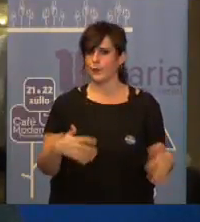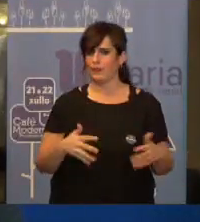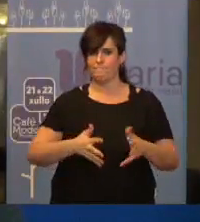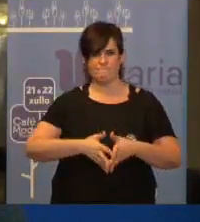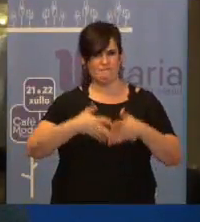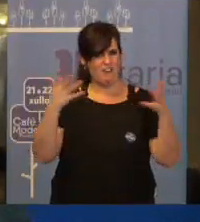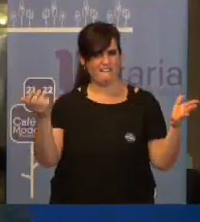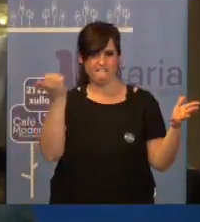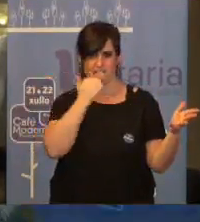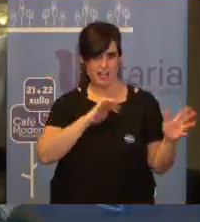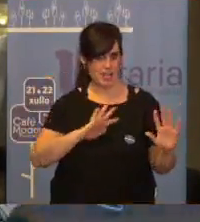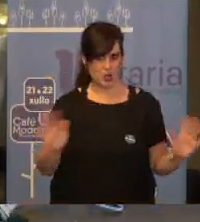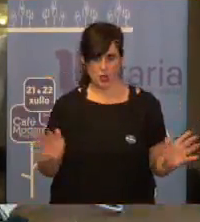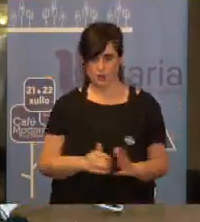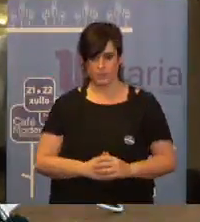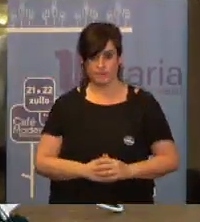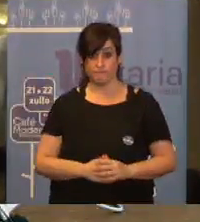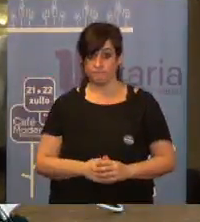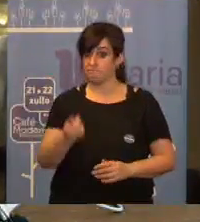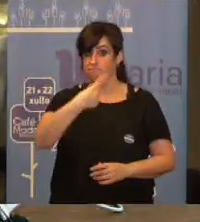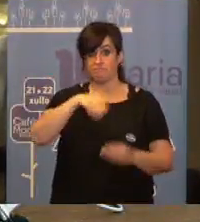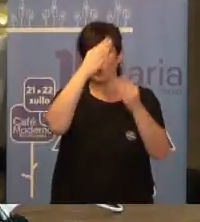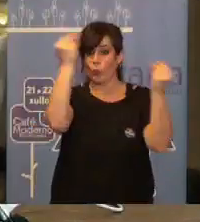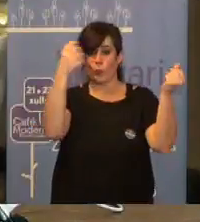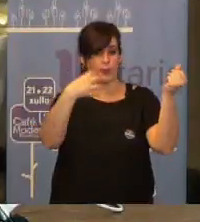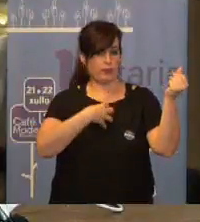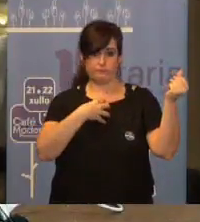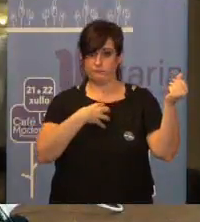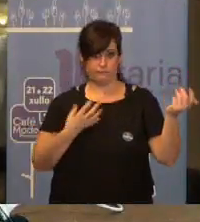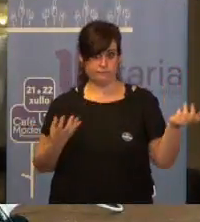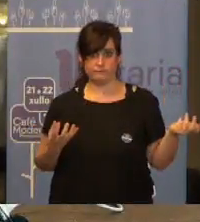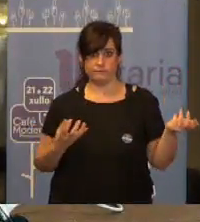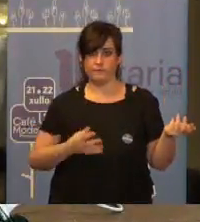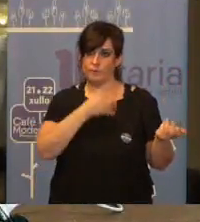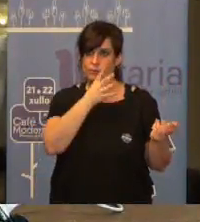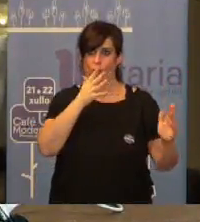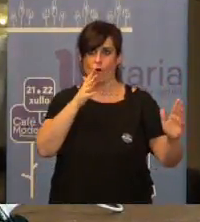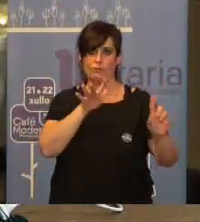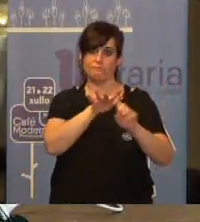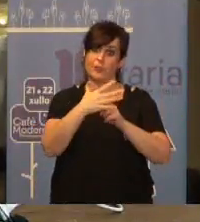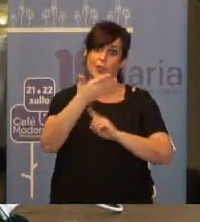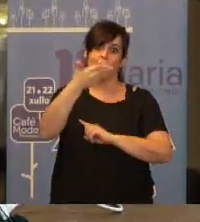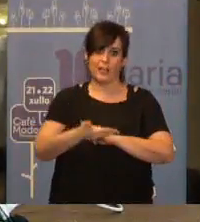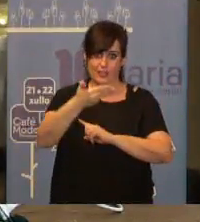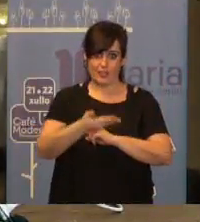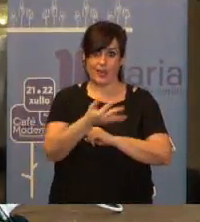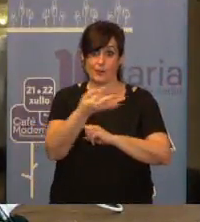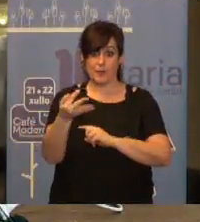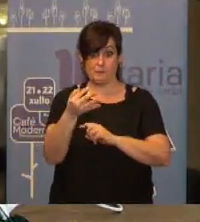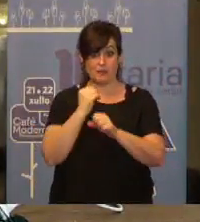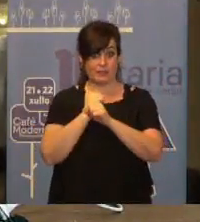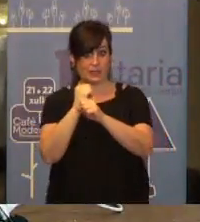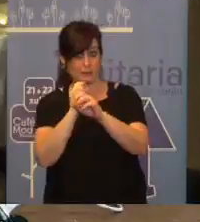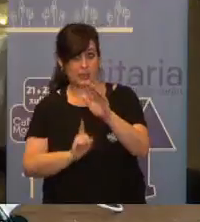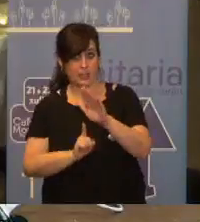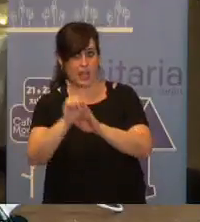diría eu. Convén non olvidar isto, porque, repito, o momento é grave e, digamos que a tendencia evolutiva